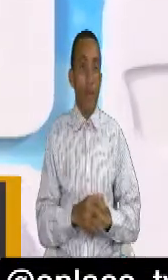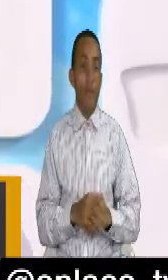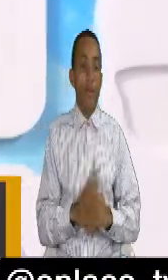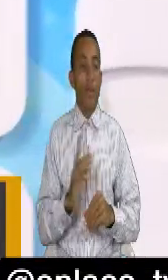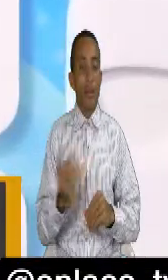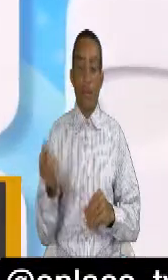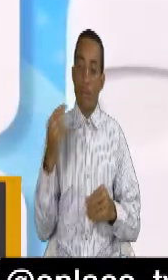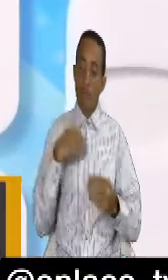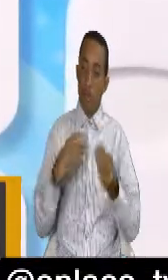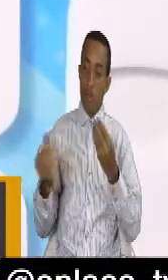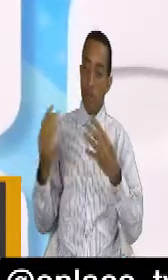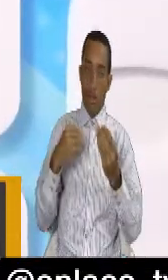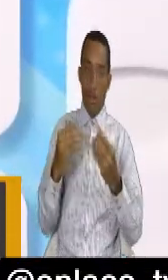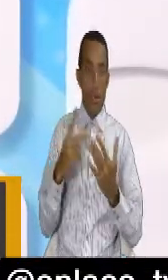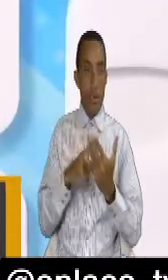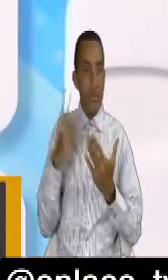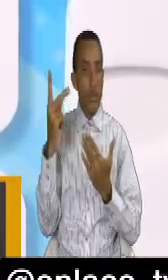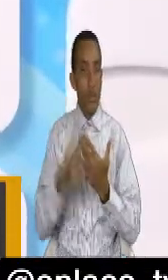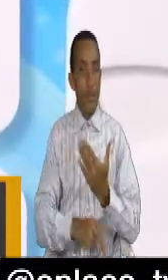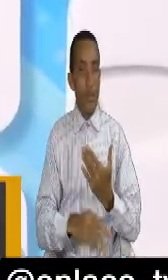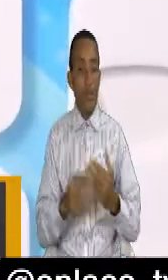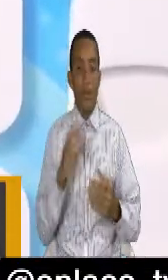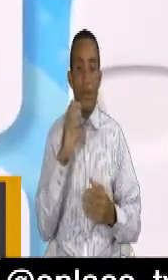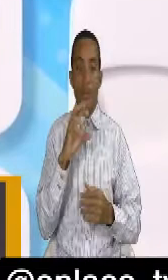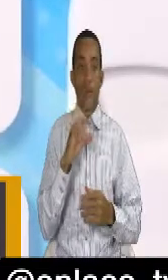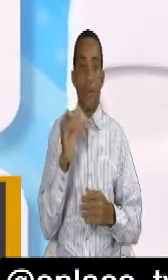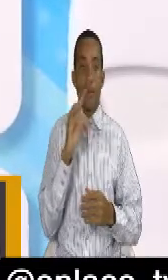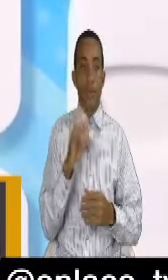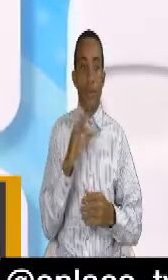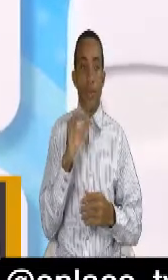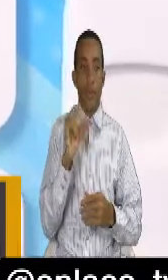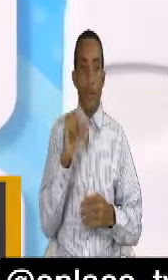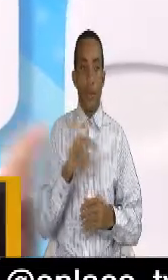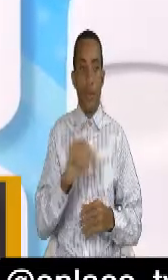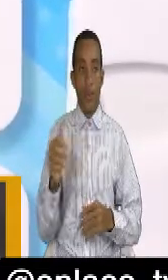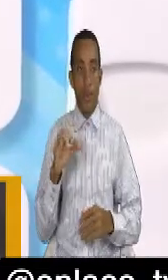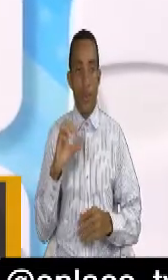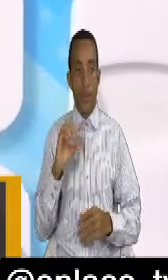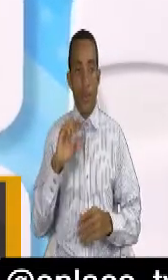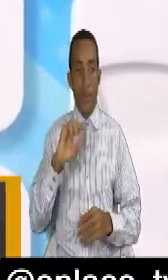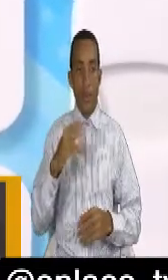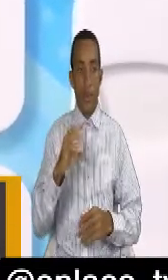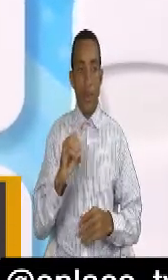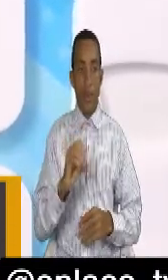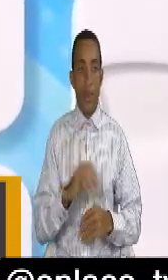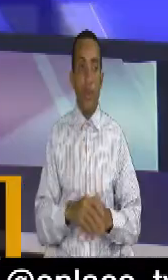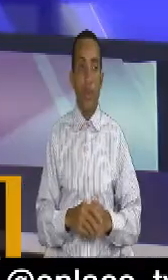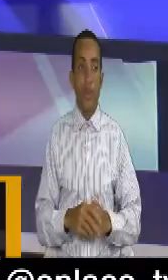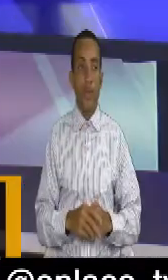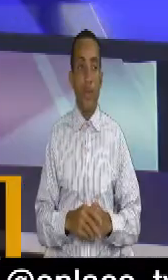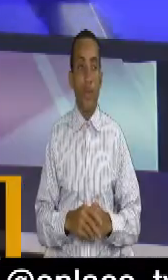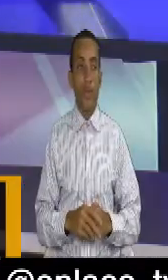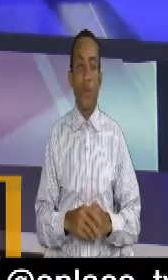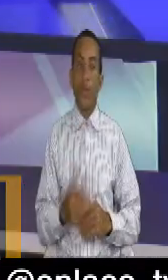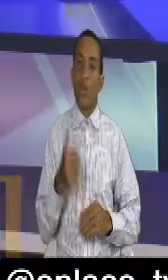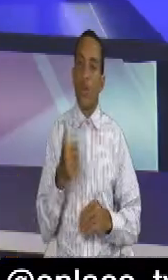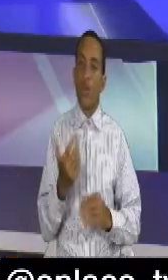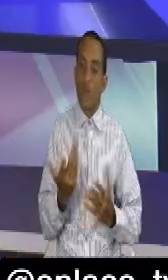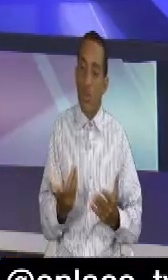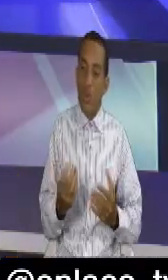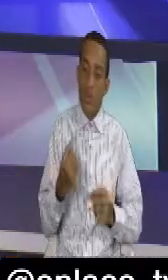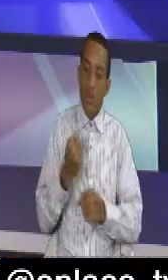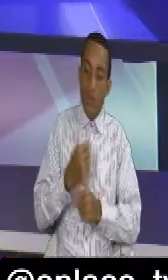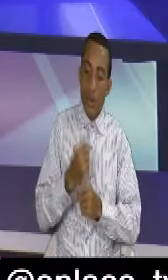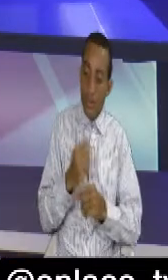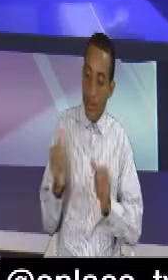dado. Y bueno, un proyecto llamado Cristian Mendoza, Poncho Macías, con mucho cariño para todos ustedes. Bueno, Poncho, ¿cómo ha sido el trabajo al lado